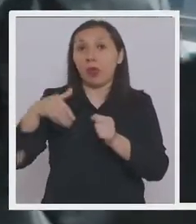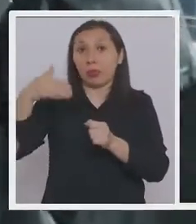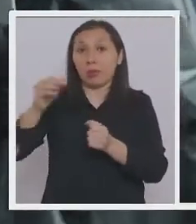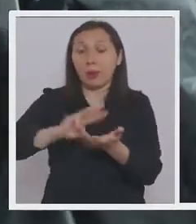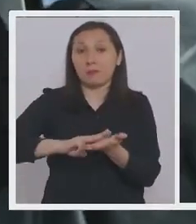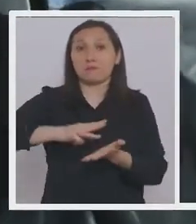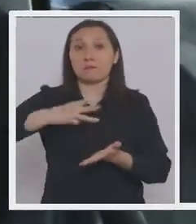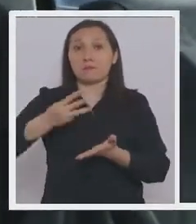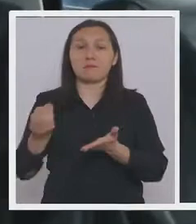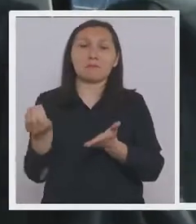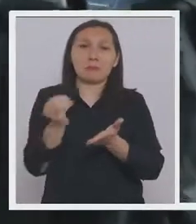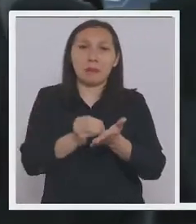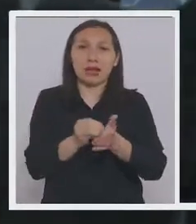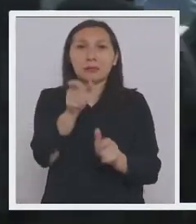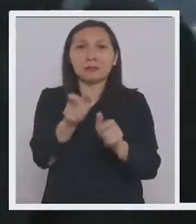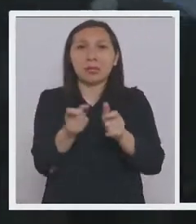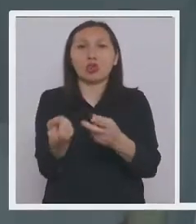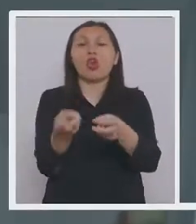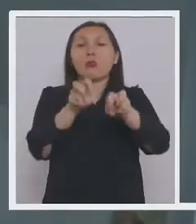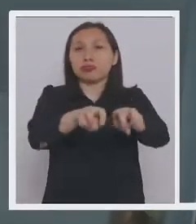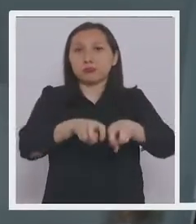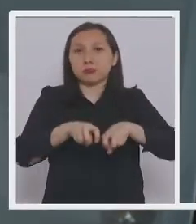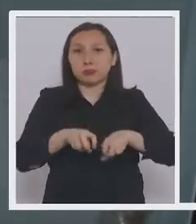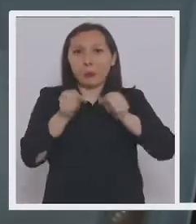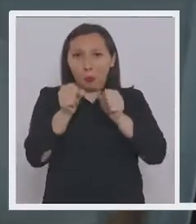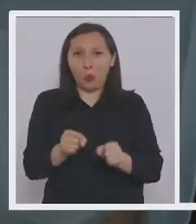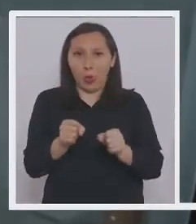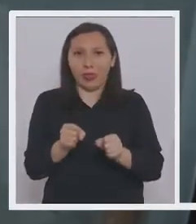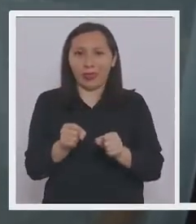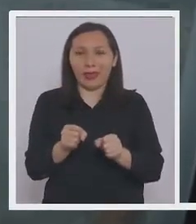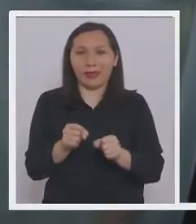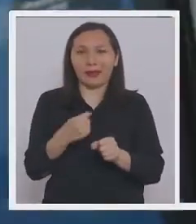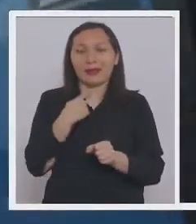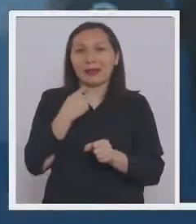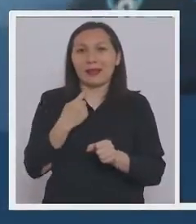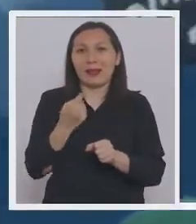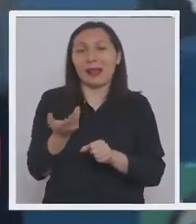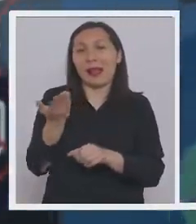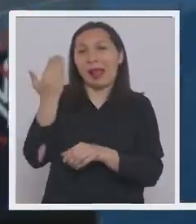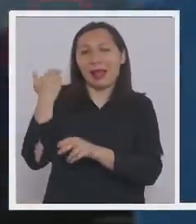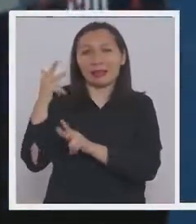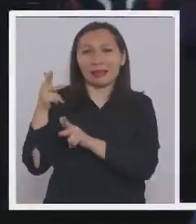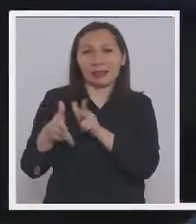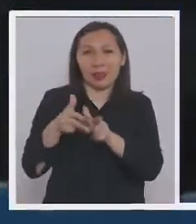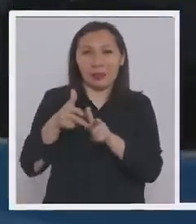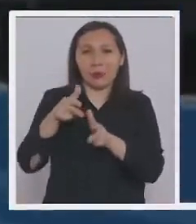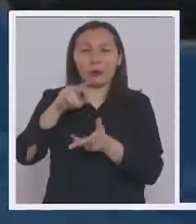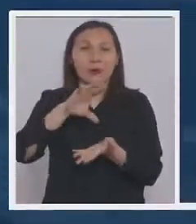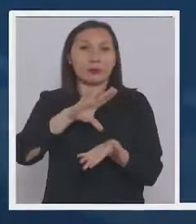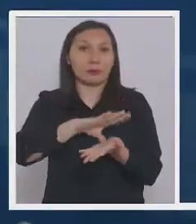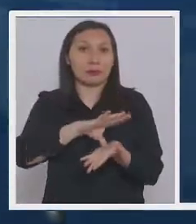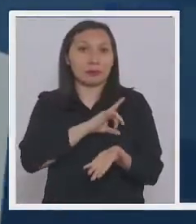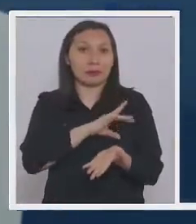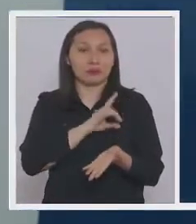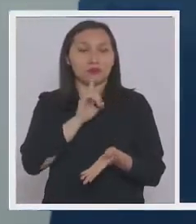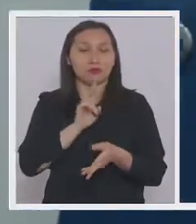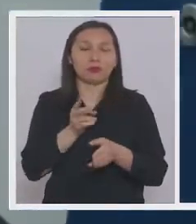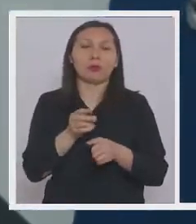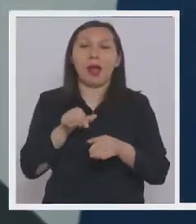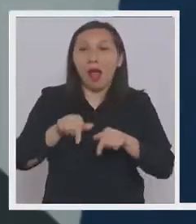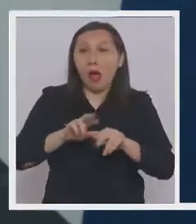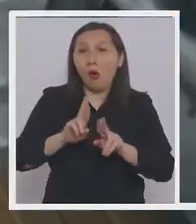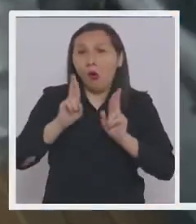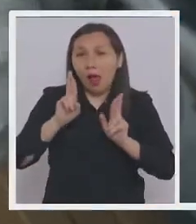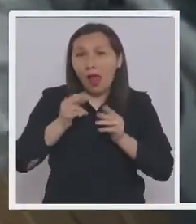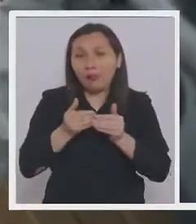triplicar la cantidad de pasajeros que los trenes en nuestro país transportan. Y esperamos llegar